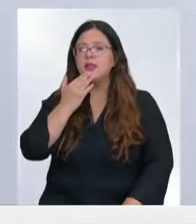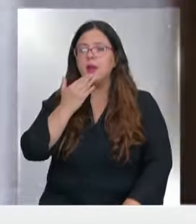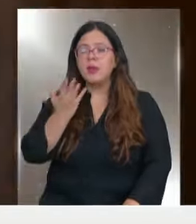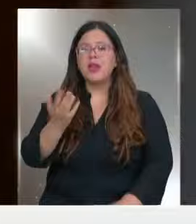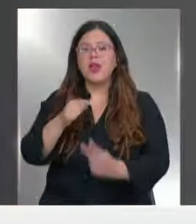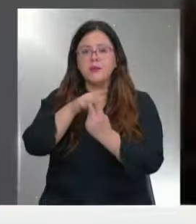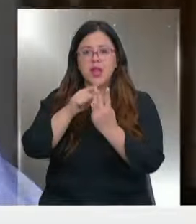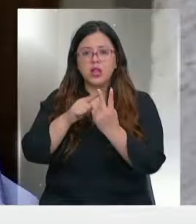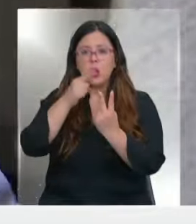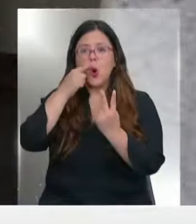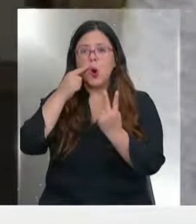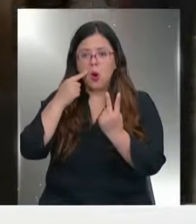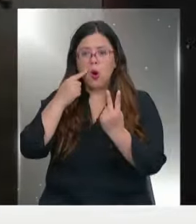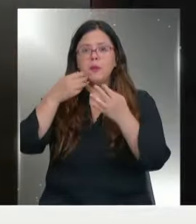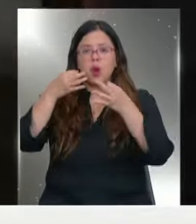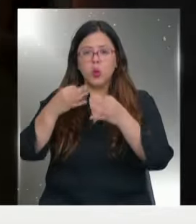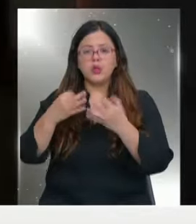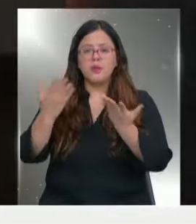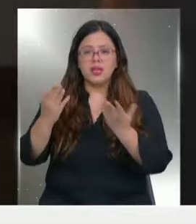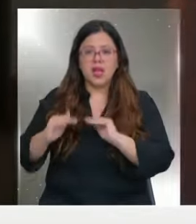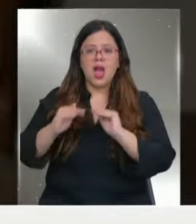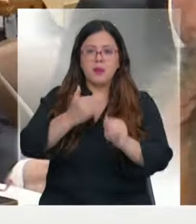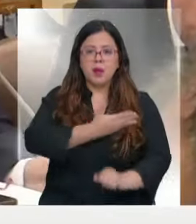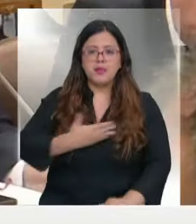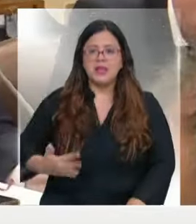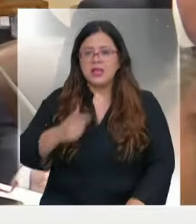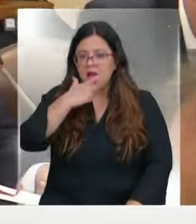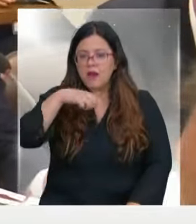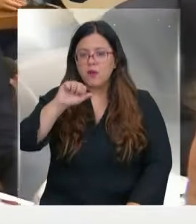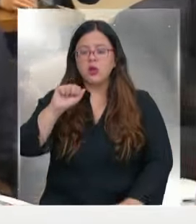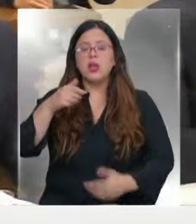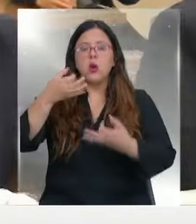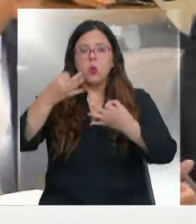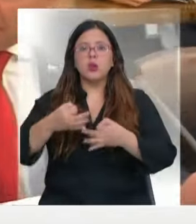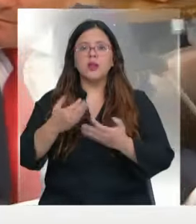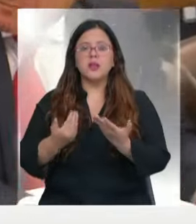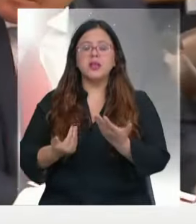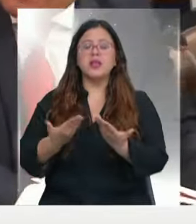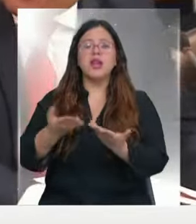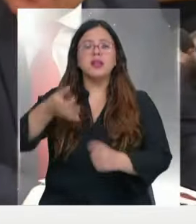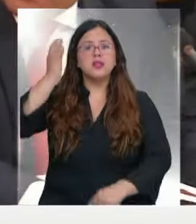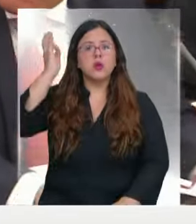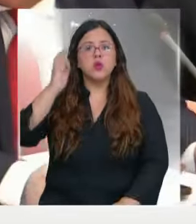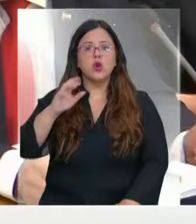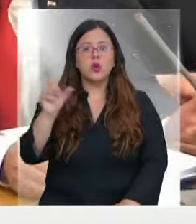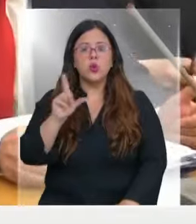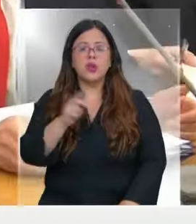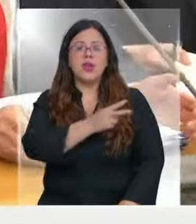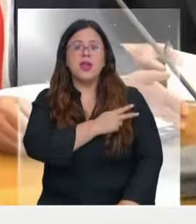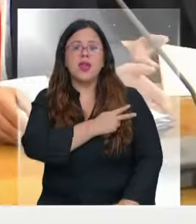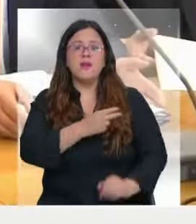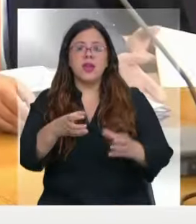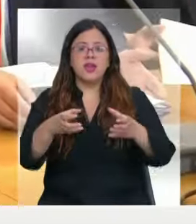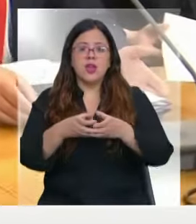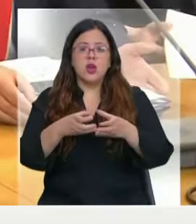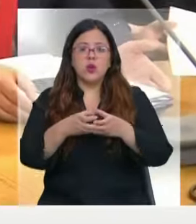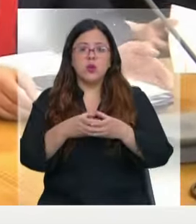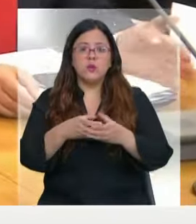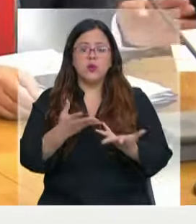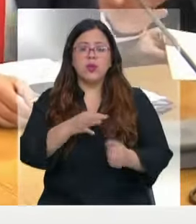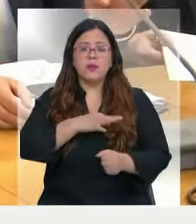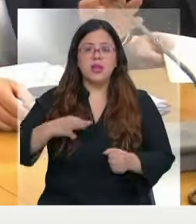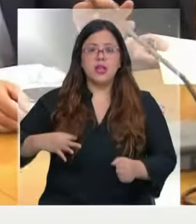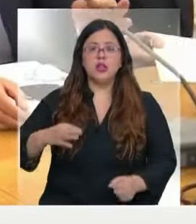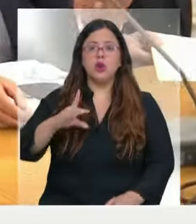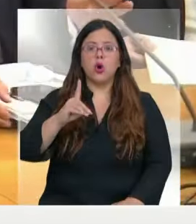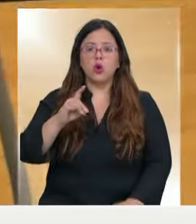en los dos hombres fuertes detrás del presidente Gabriel Boric, que serán citados este lunes, su jefe de gabinete, Carlos Durán, y el jefe